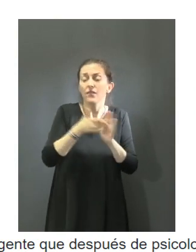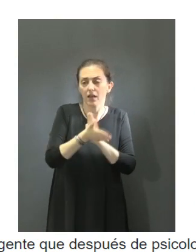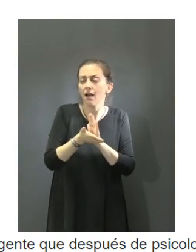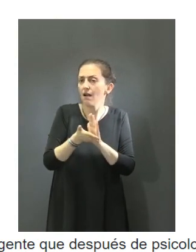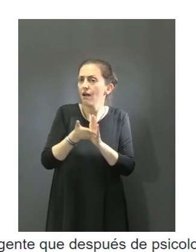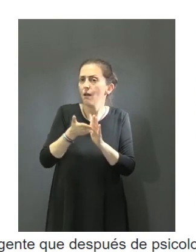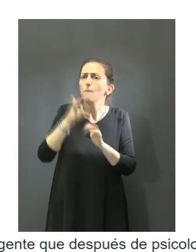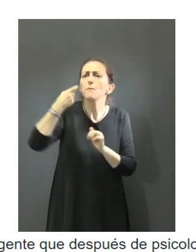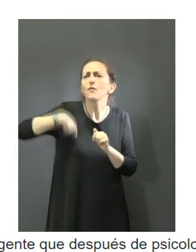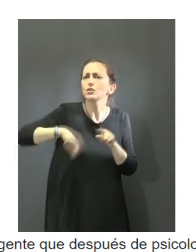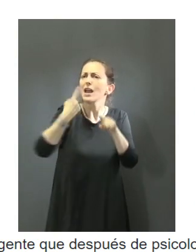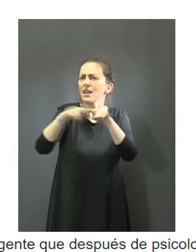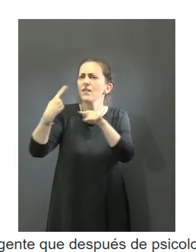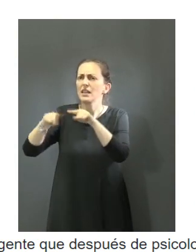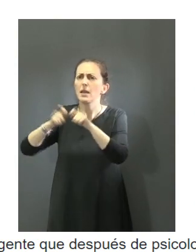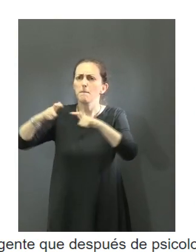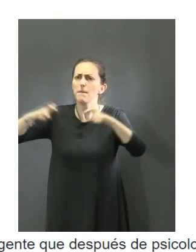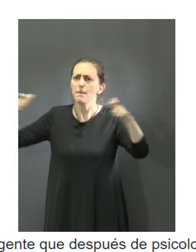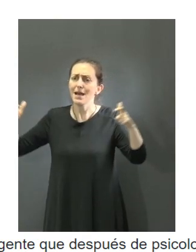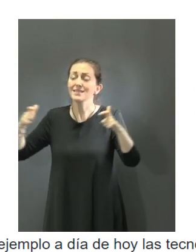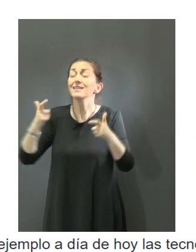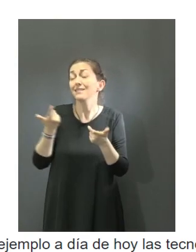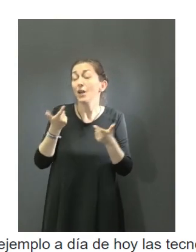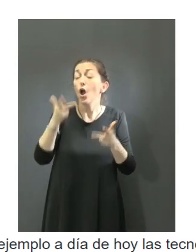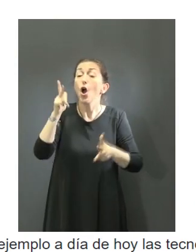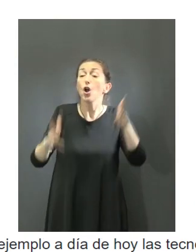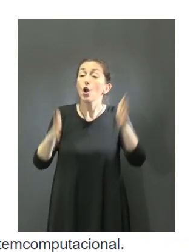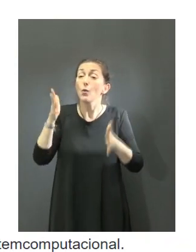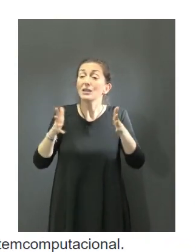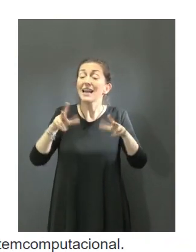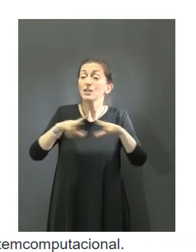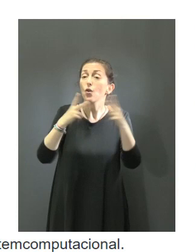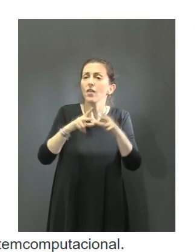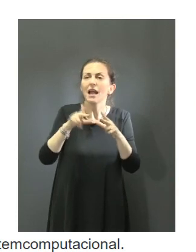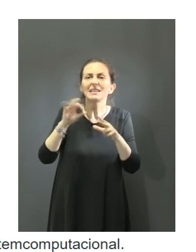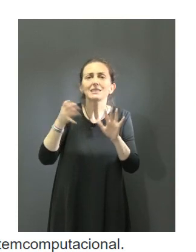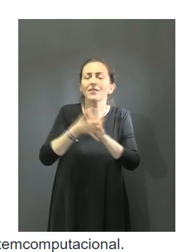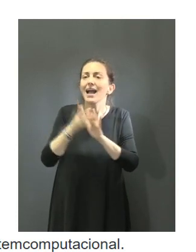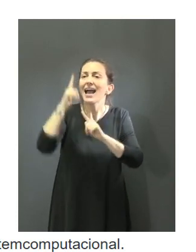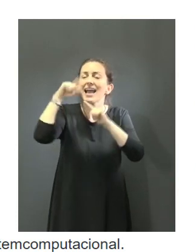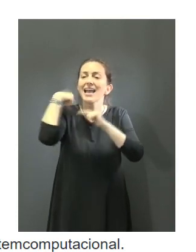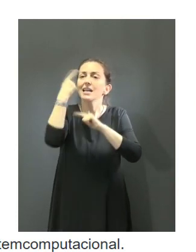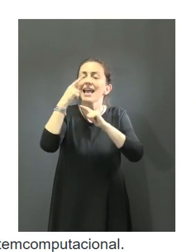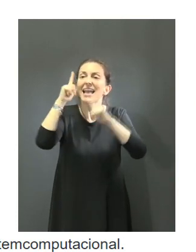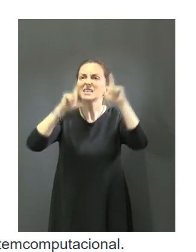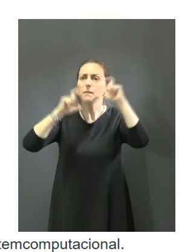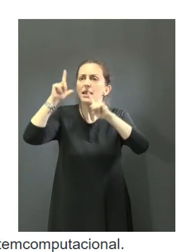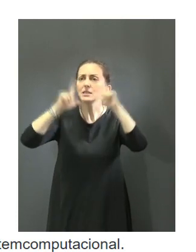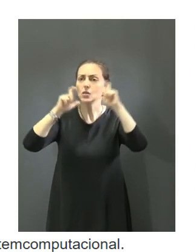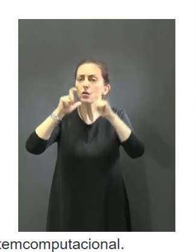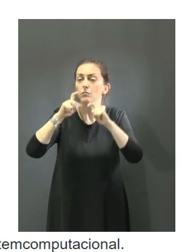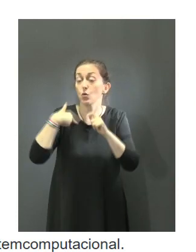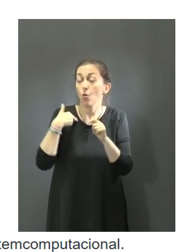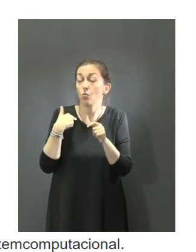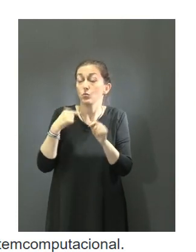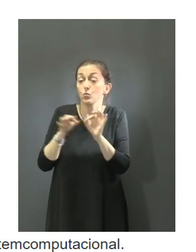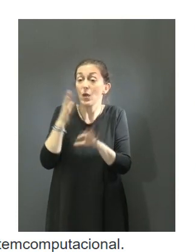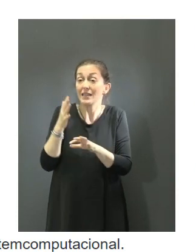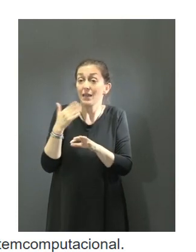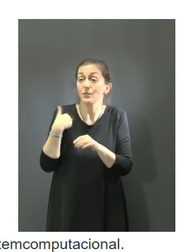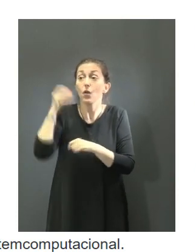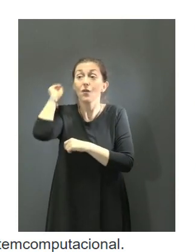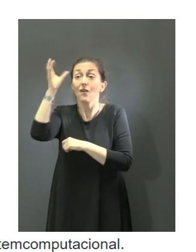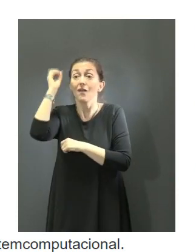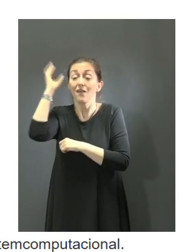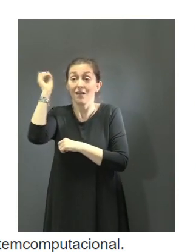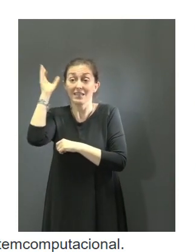Yo simplemente, como por ejemplo en temas de robótica social también, que una parte muy importante es la expresividad del robot. Yo tuve la suerte de en un Workshop coincidir, yo dar una